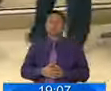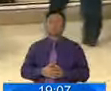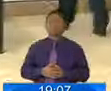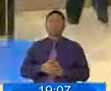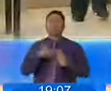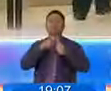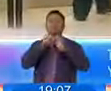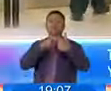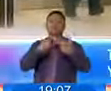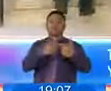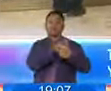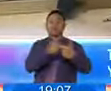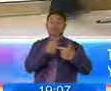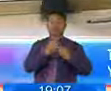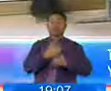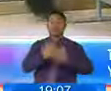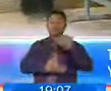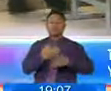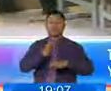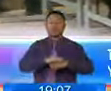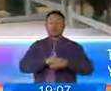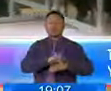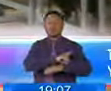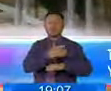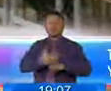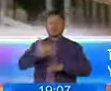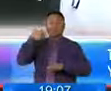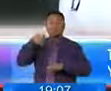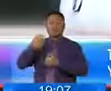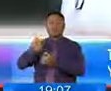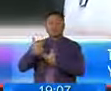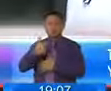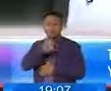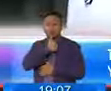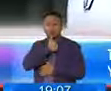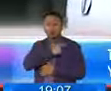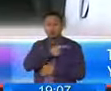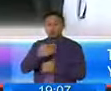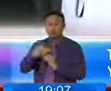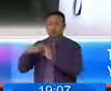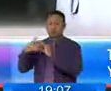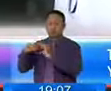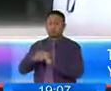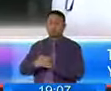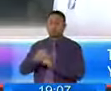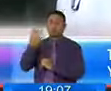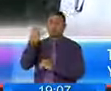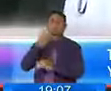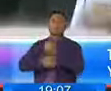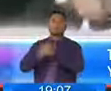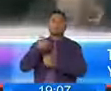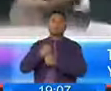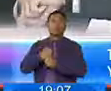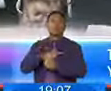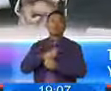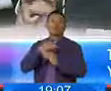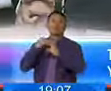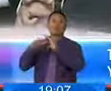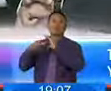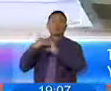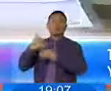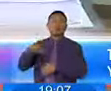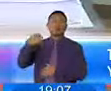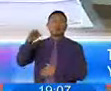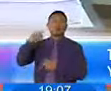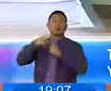Jiménez eran procesados por un supuesto delito de divulgación de información reservada. Esto tras publicar hace 4 años correos electrónicos y